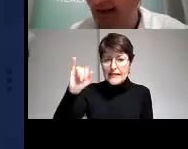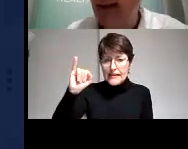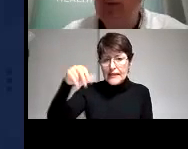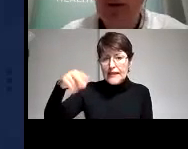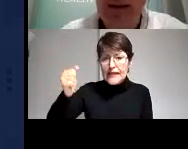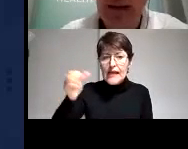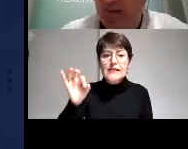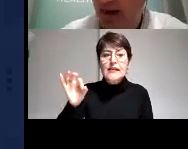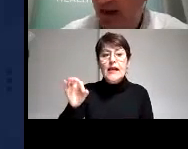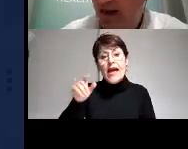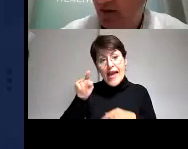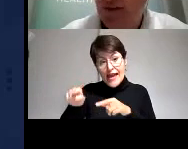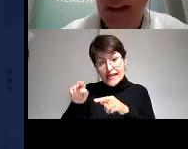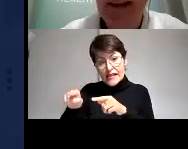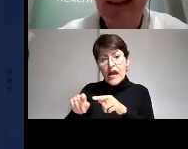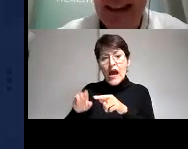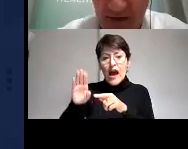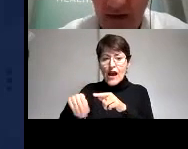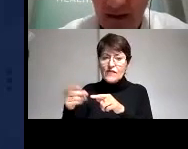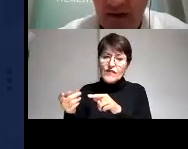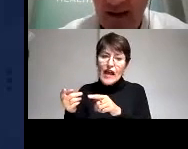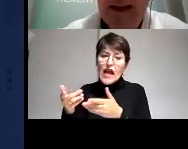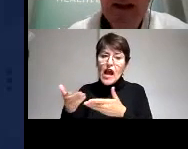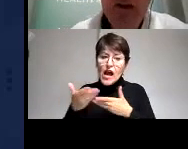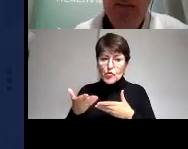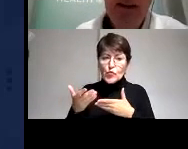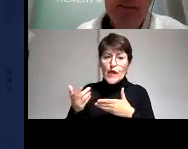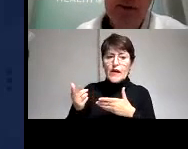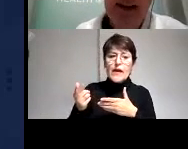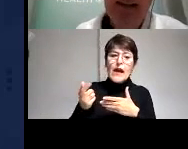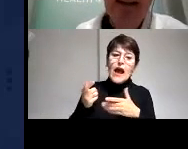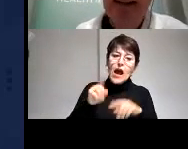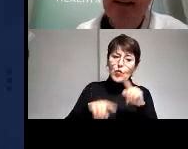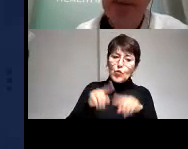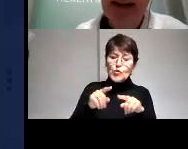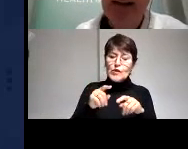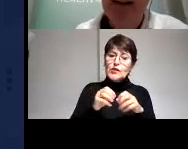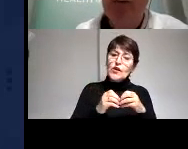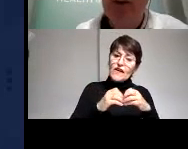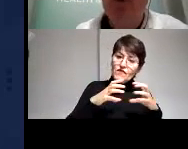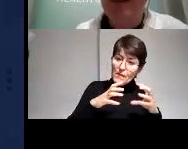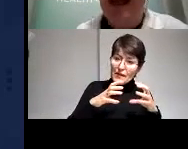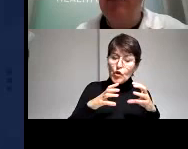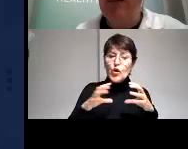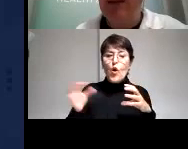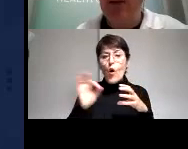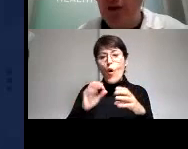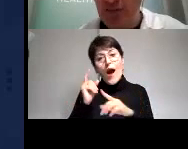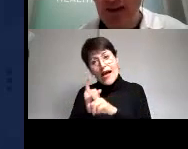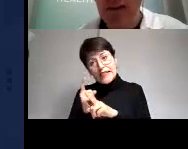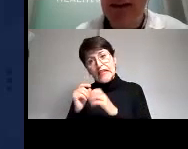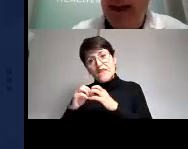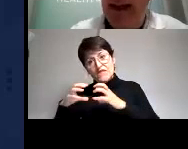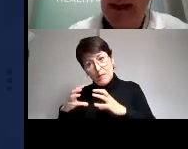acaban generando sustancias inflamatorias, y otras prostaglandinas que están implicadas en los procesos antiinflamatorios